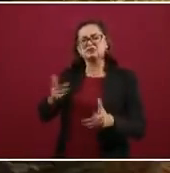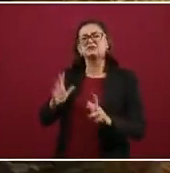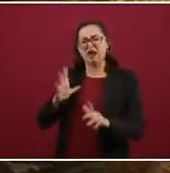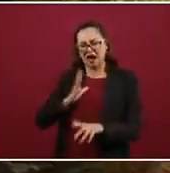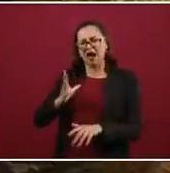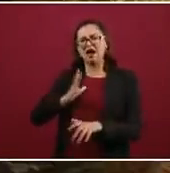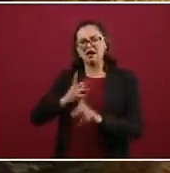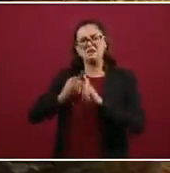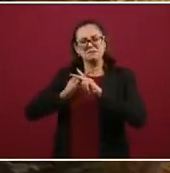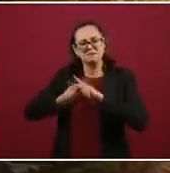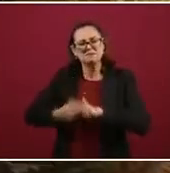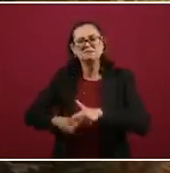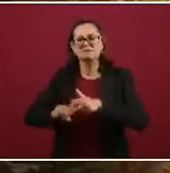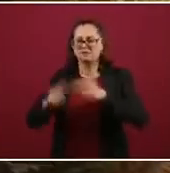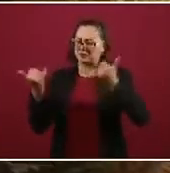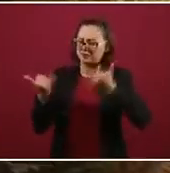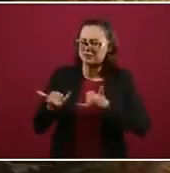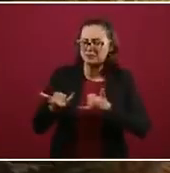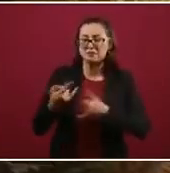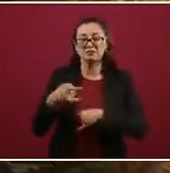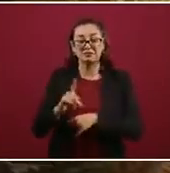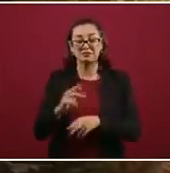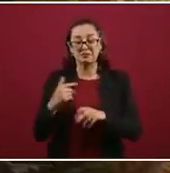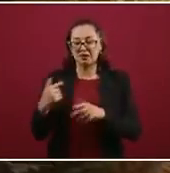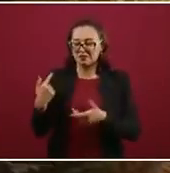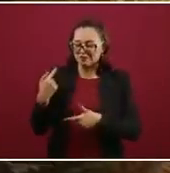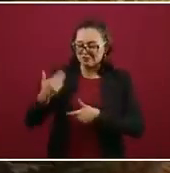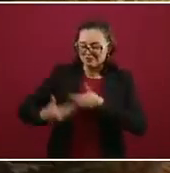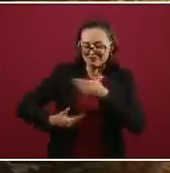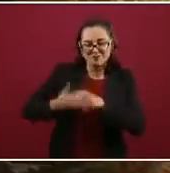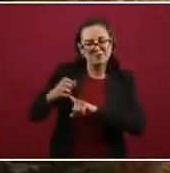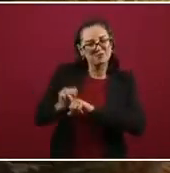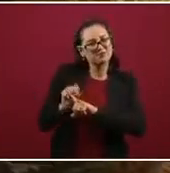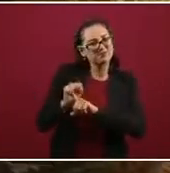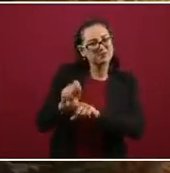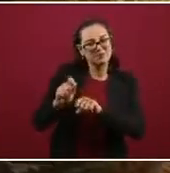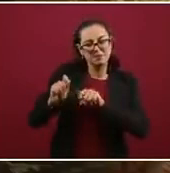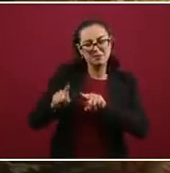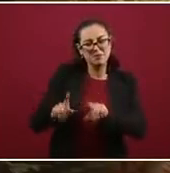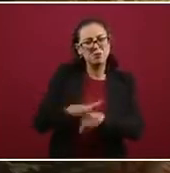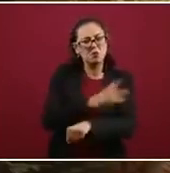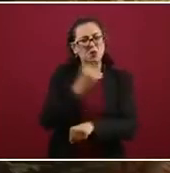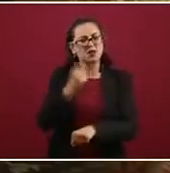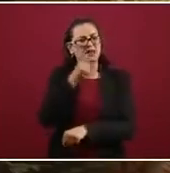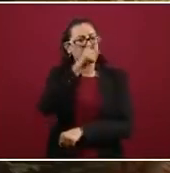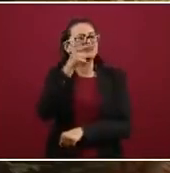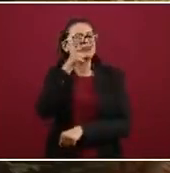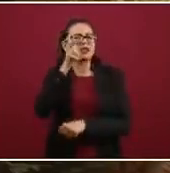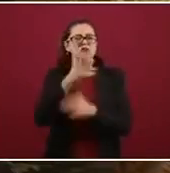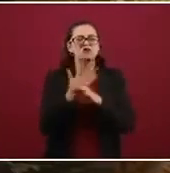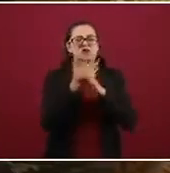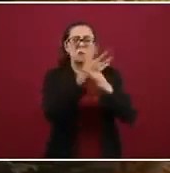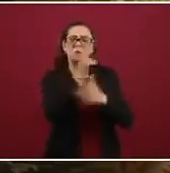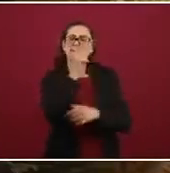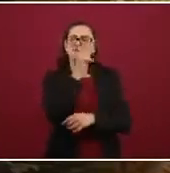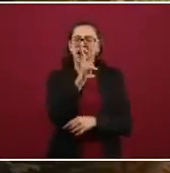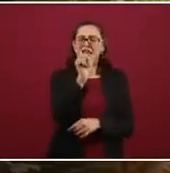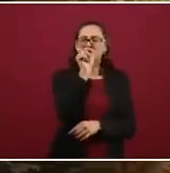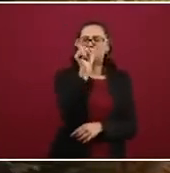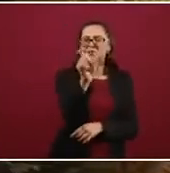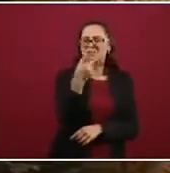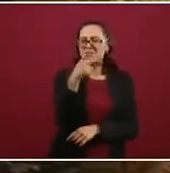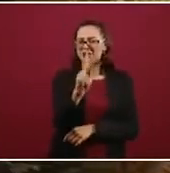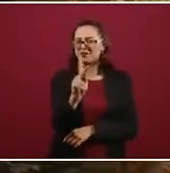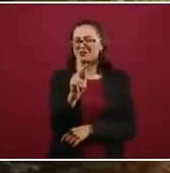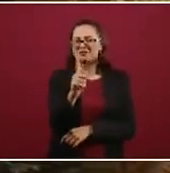Hidalgo. Lo importante es saber cuáles son los móviles que se perseguían. Más allá de lo que dijo Hidalgo, ¿se han preguntado alguna vez qué buscaban